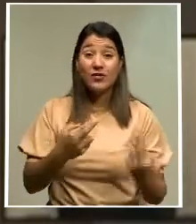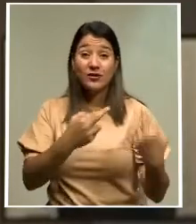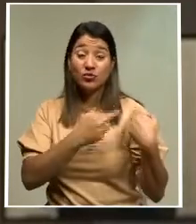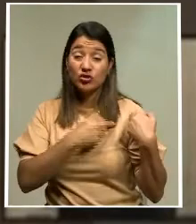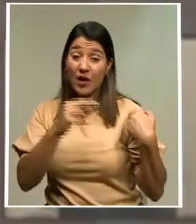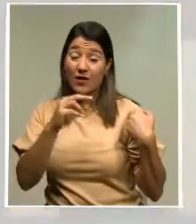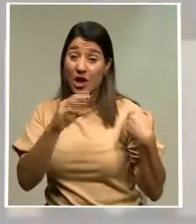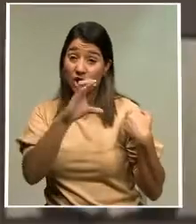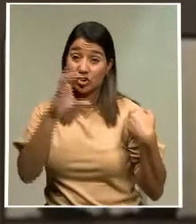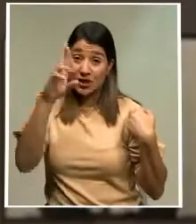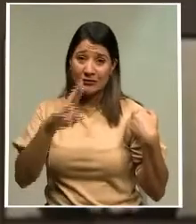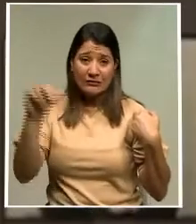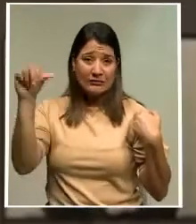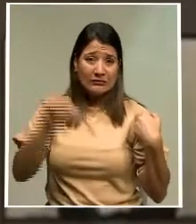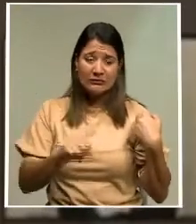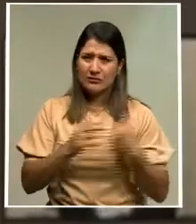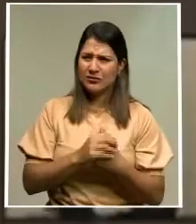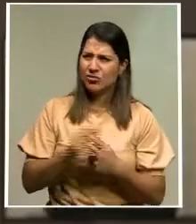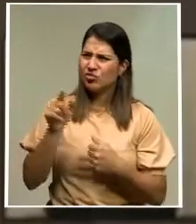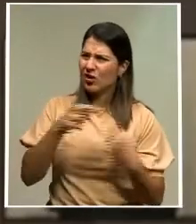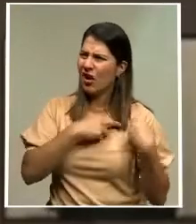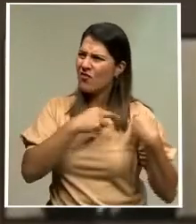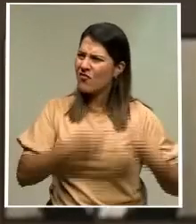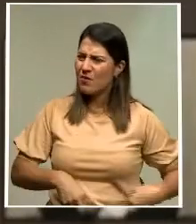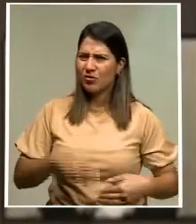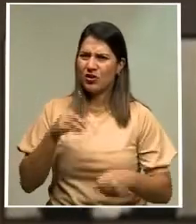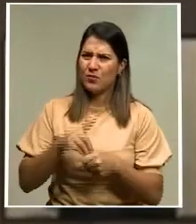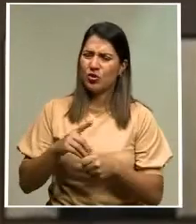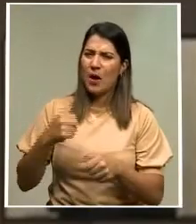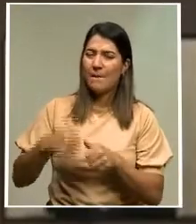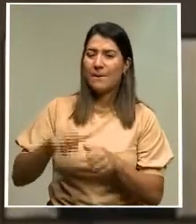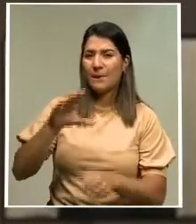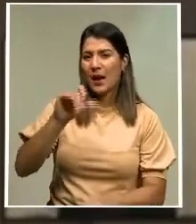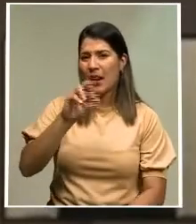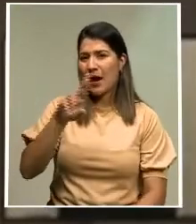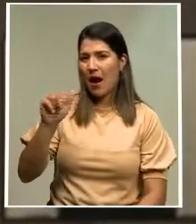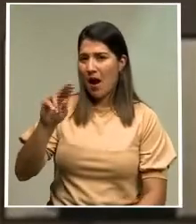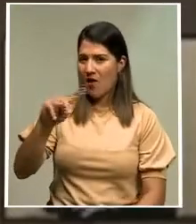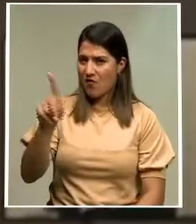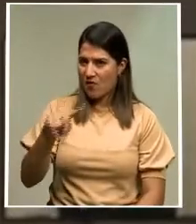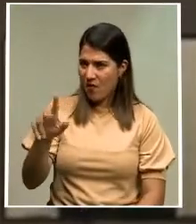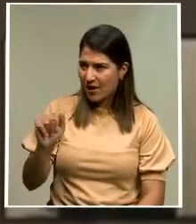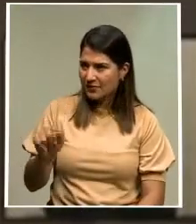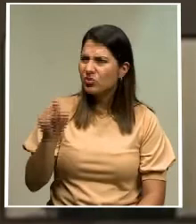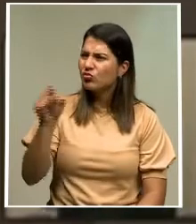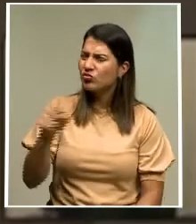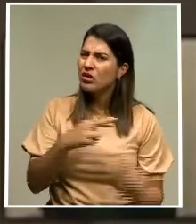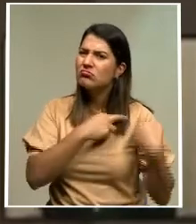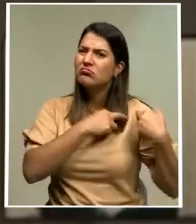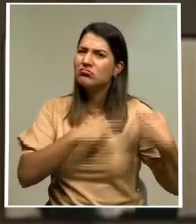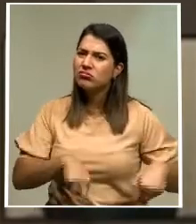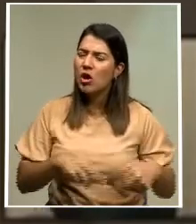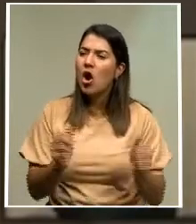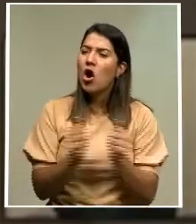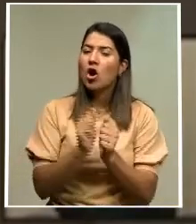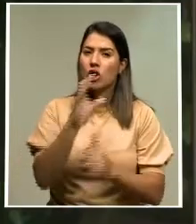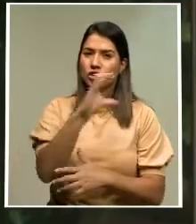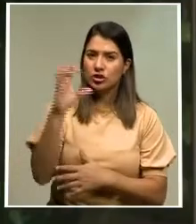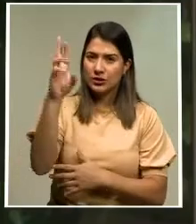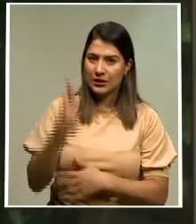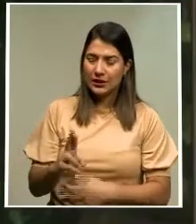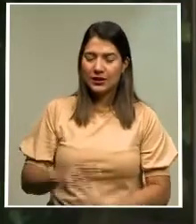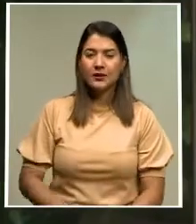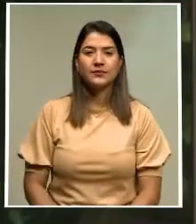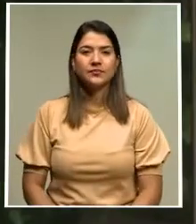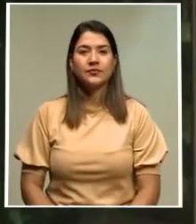rodillas. No sea irresponsable, diputado Carranza. No sea irresponsable con el país.